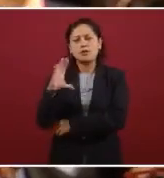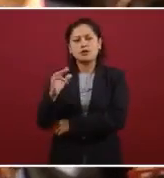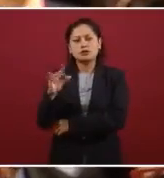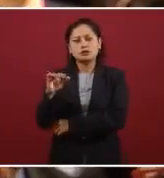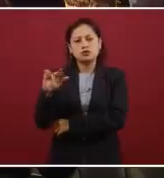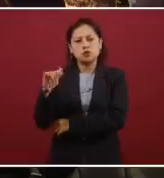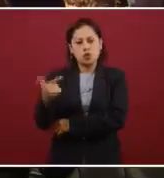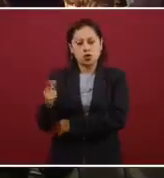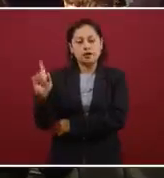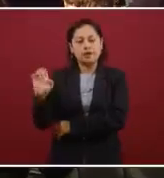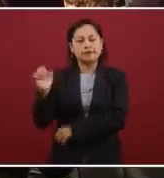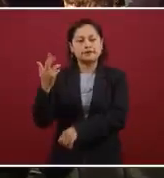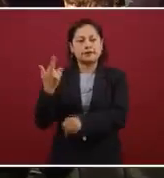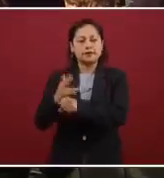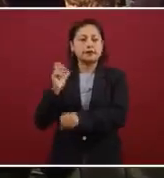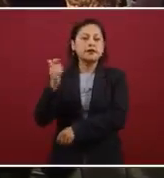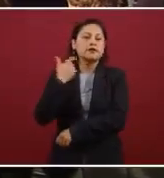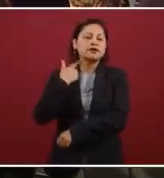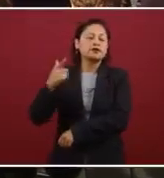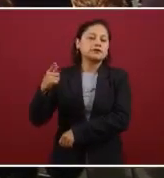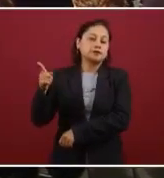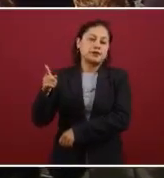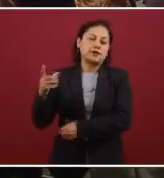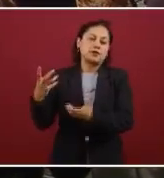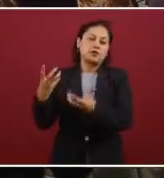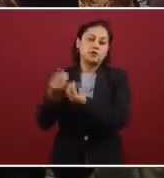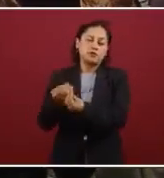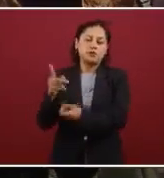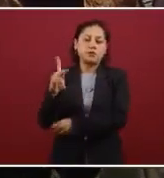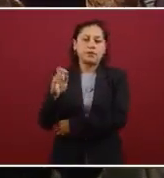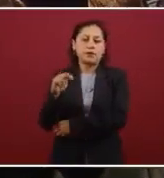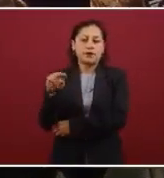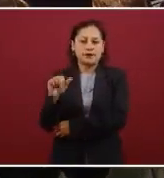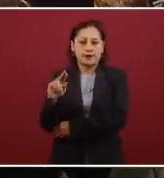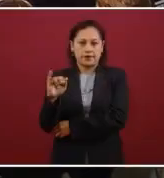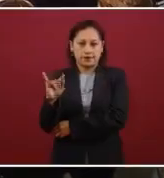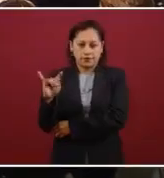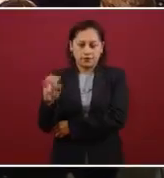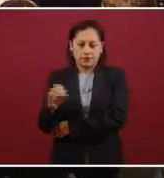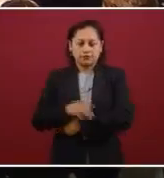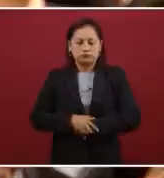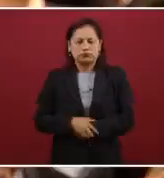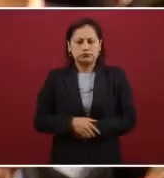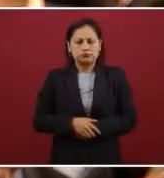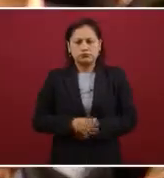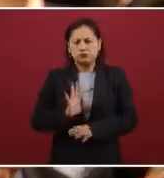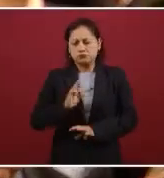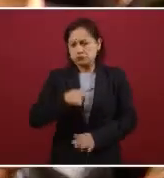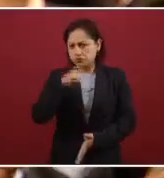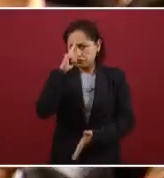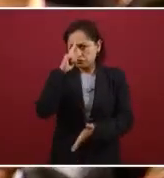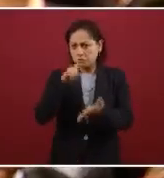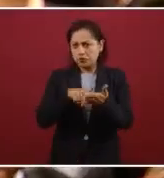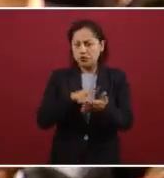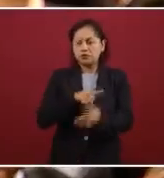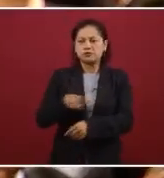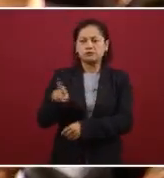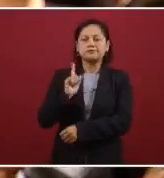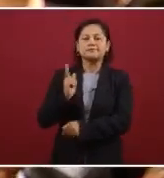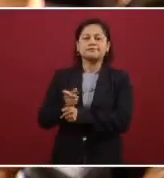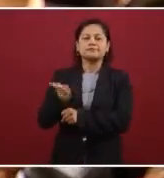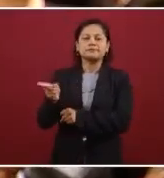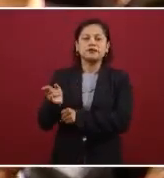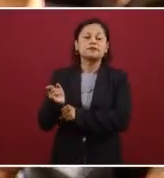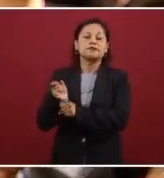ex secretario de Gobernación de Peña Nieto. Debe investigarse a esta familia que presuntamente fue